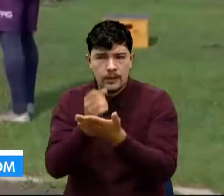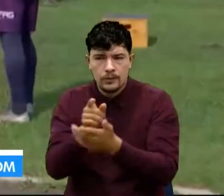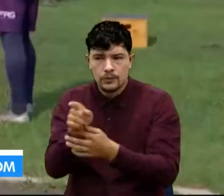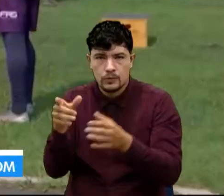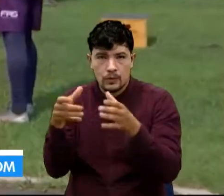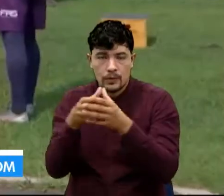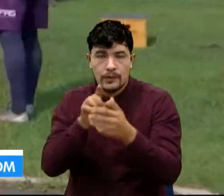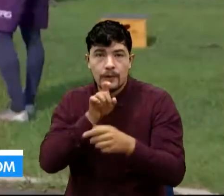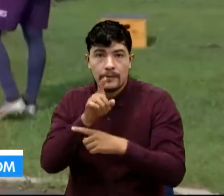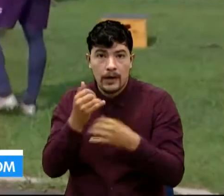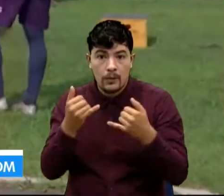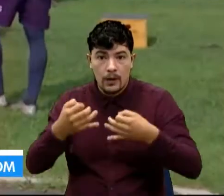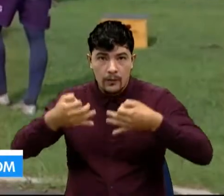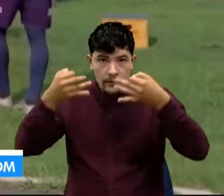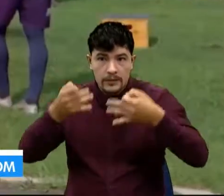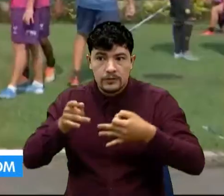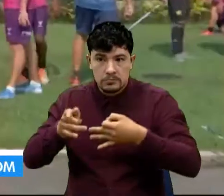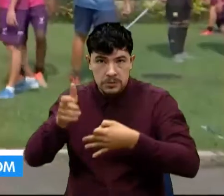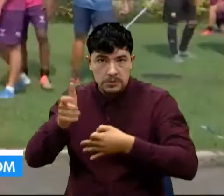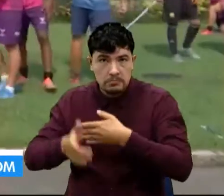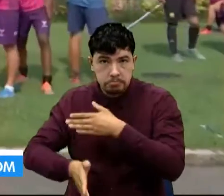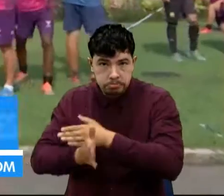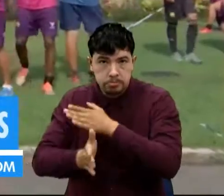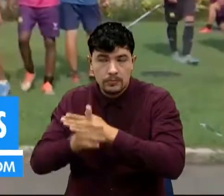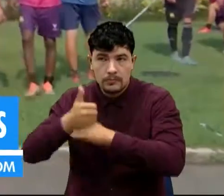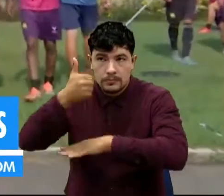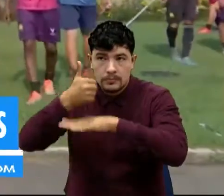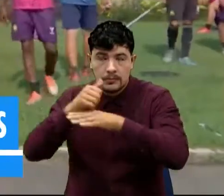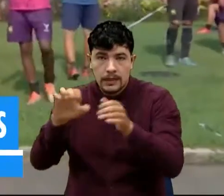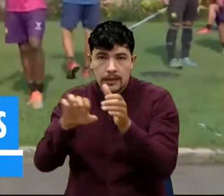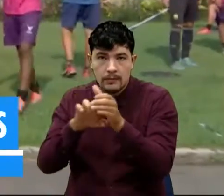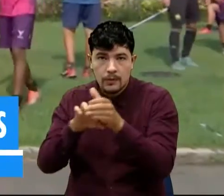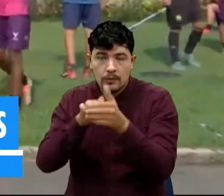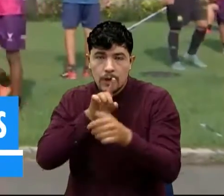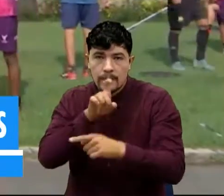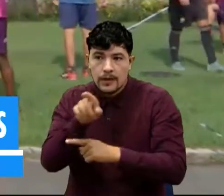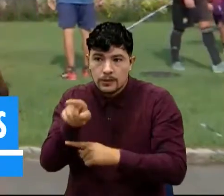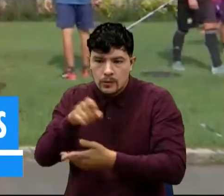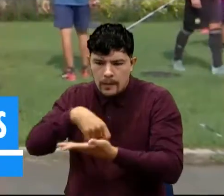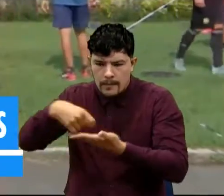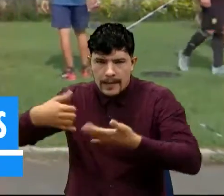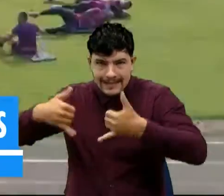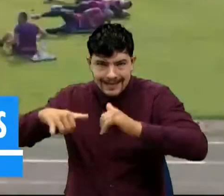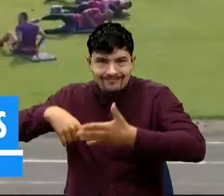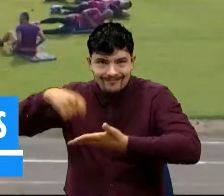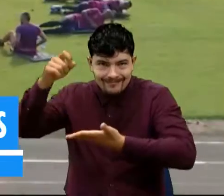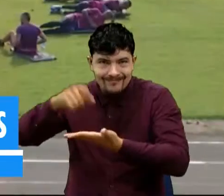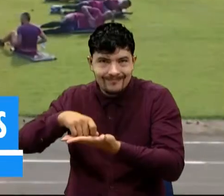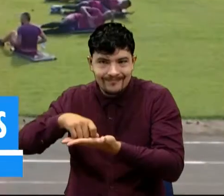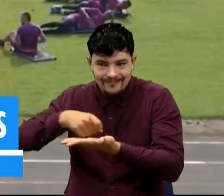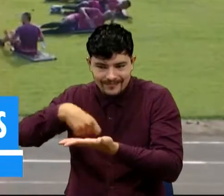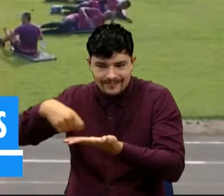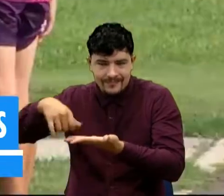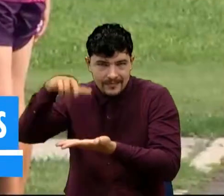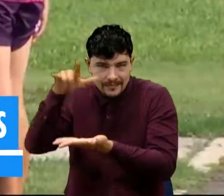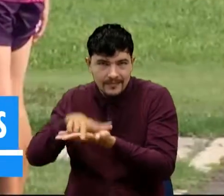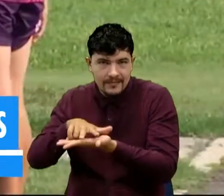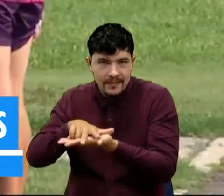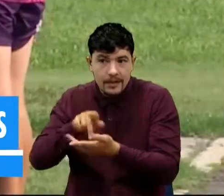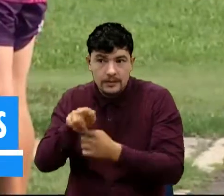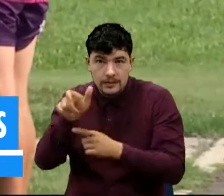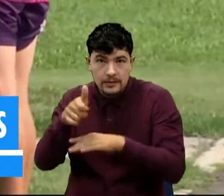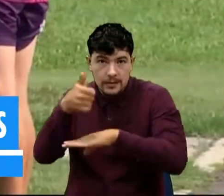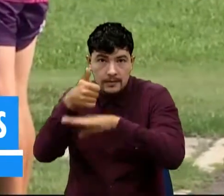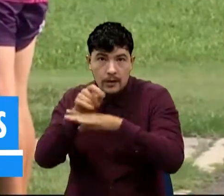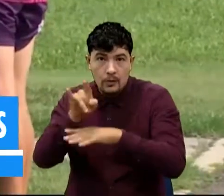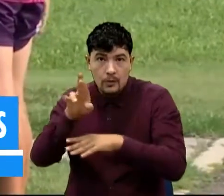onceno. Hizo oficial su continuidad al frente del equipo Leopardo. Su contrato ya está firmado. El timonel uruguayo afirmó que